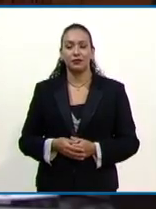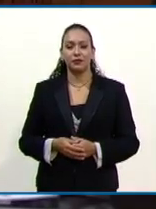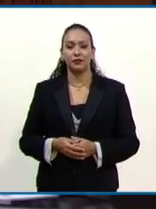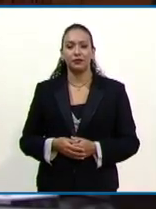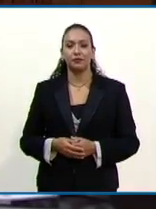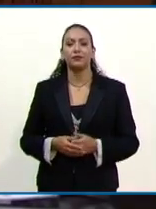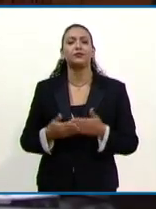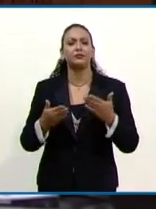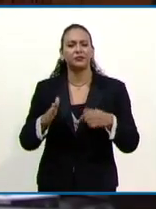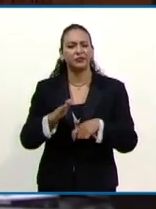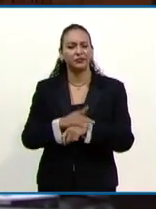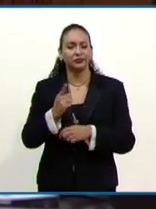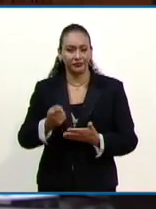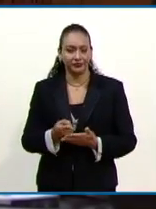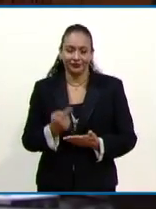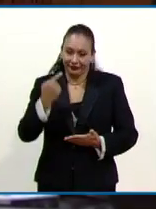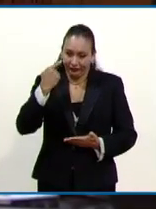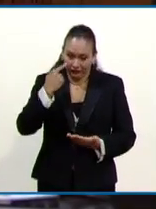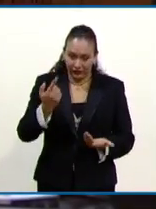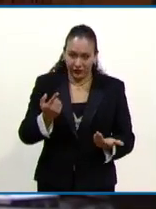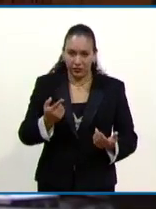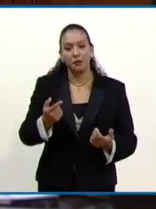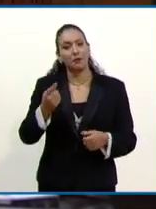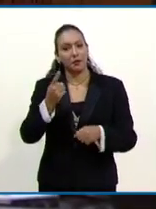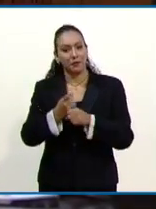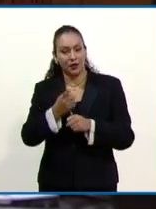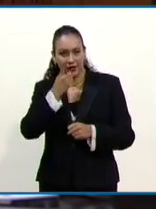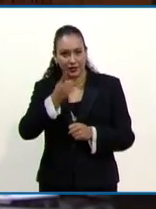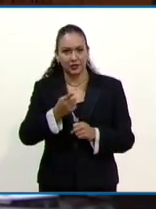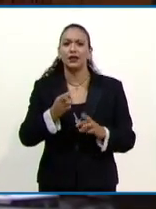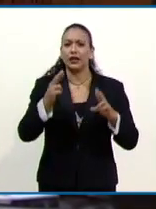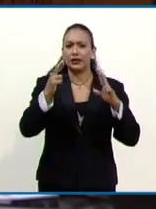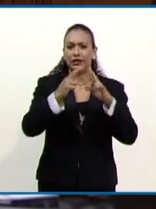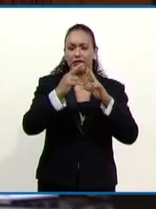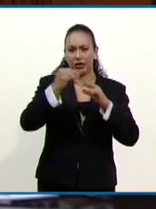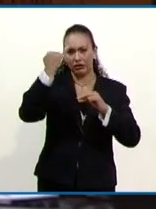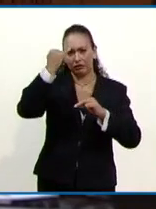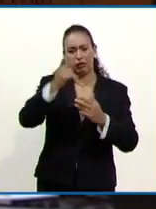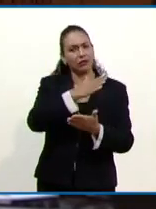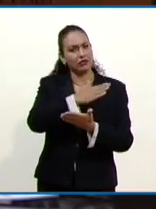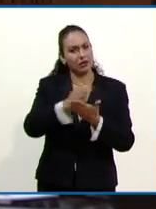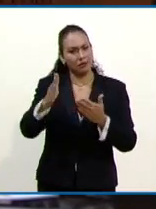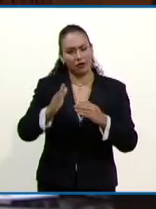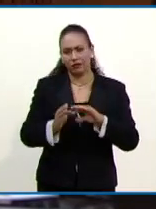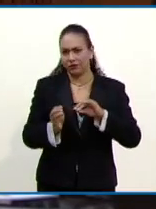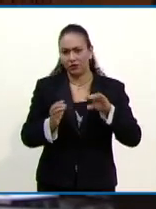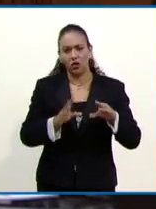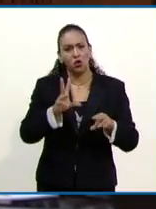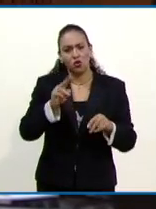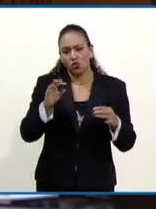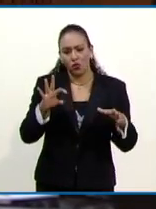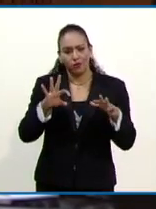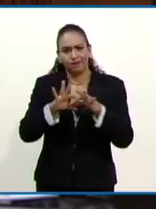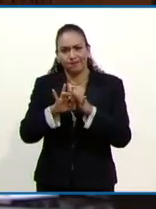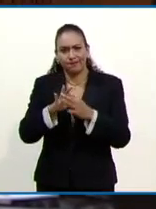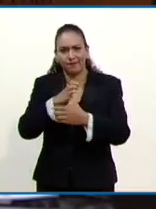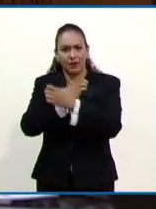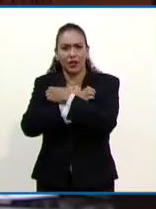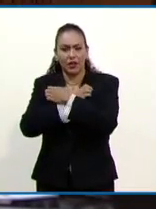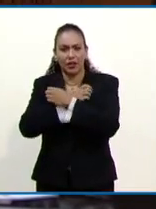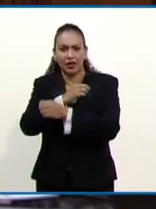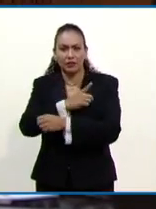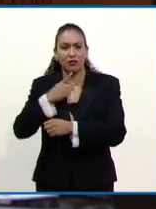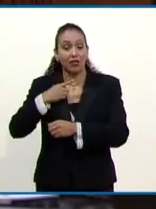Porque es contraria a las exigencias del Estado laico, porque viola el derecho a la libertad de pensamiento, conciencia